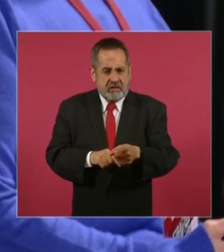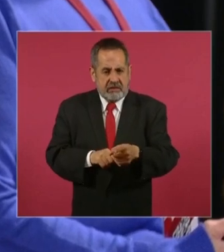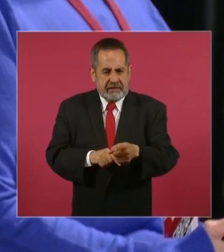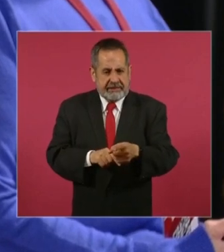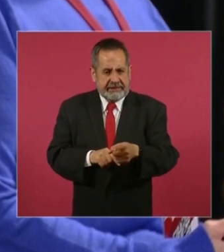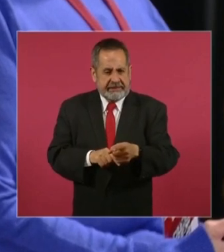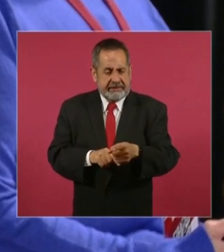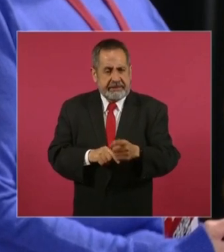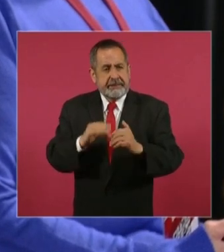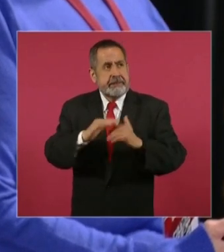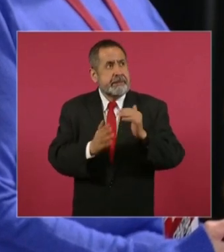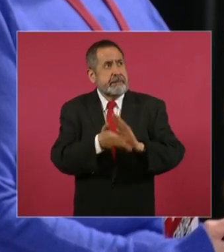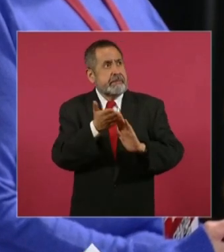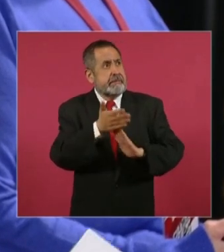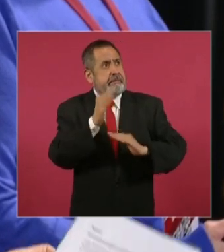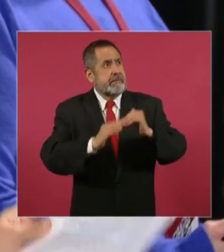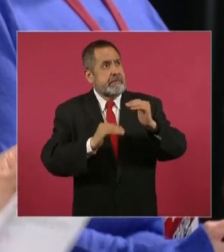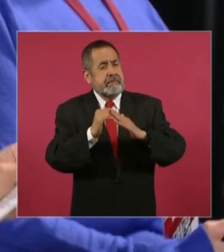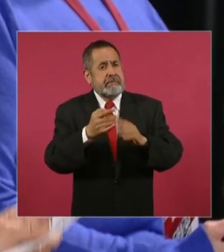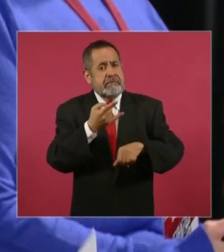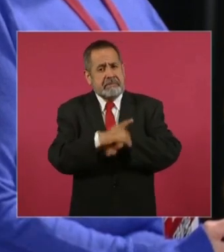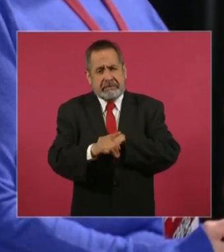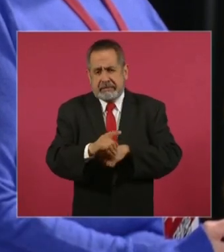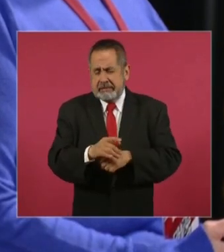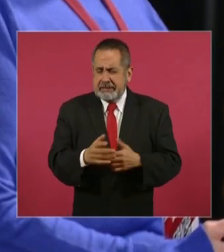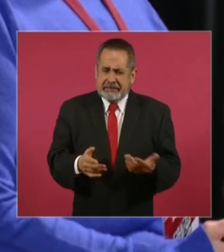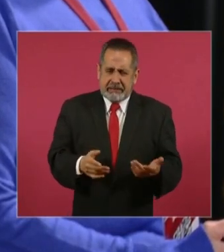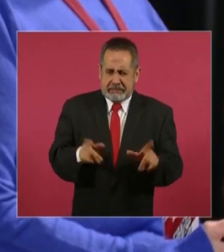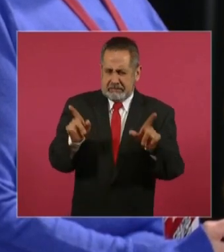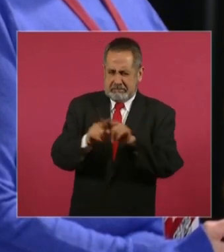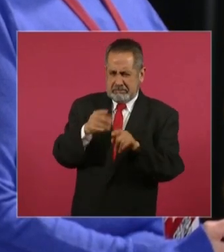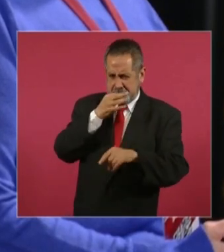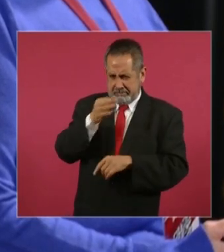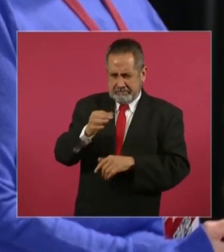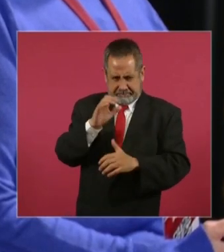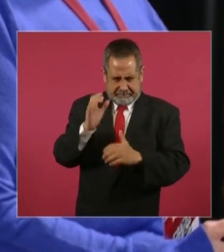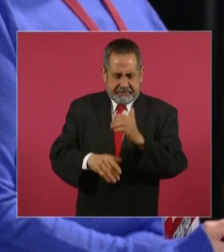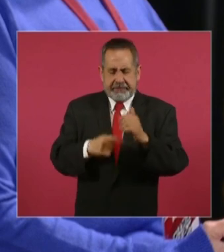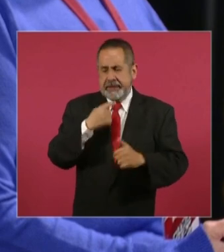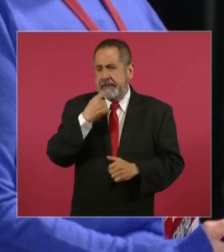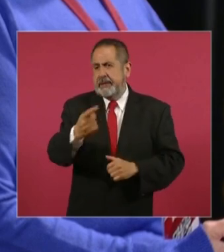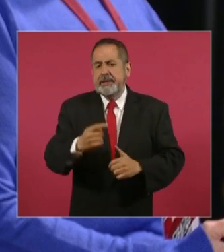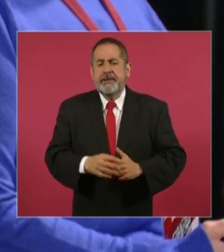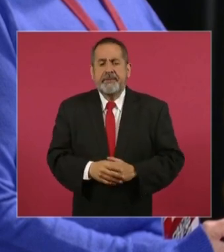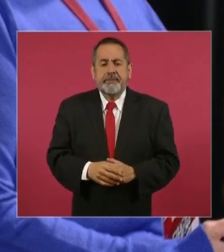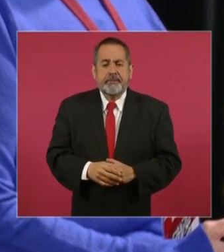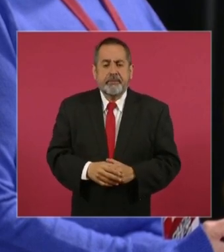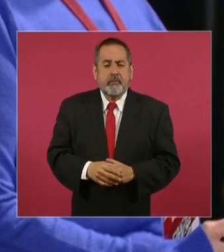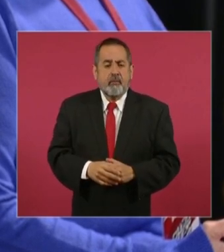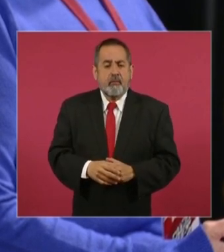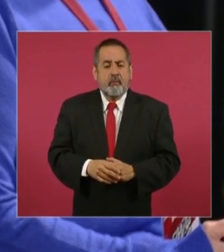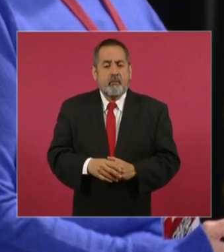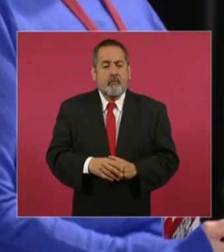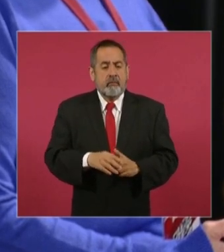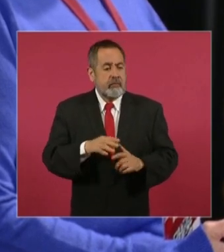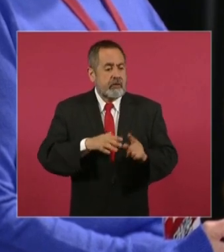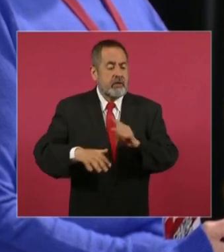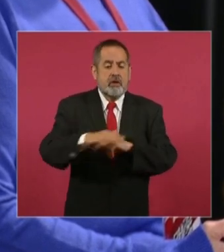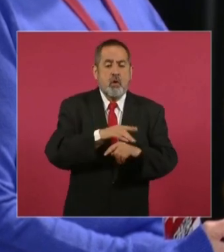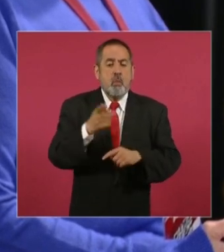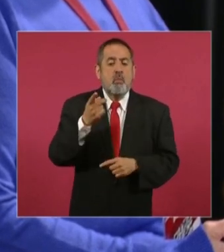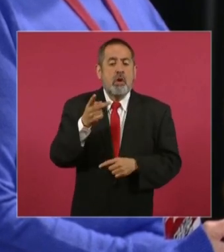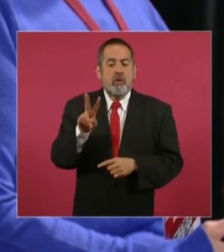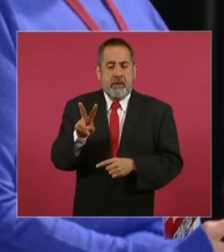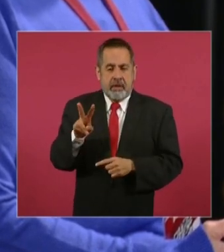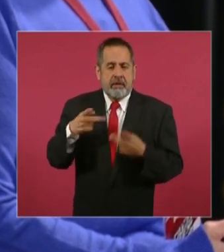edificaciones. Déjeme comentarle, ya para concluir, que ambientalistas de Puerto